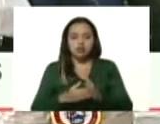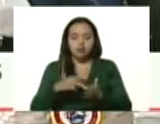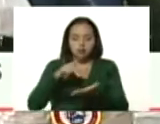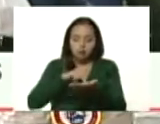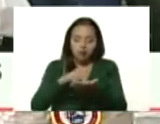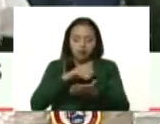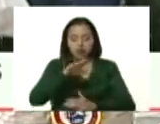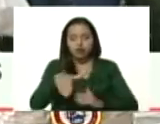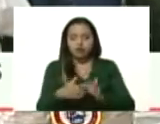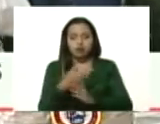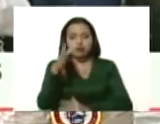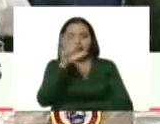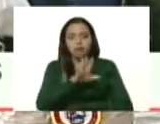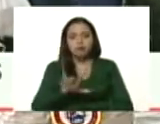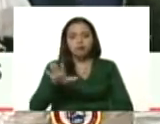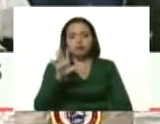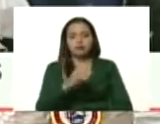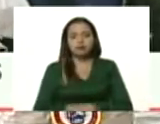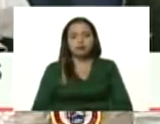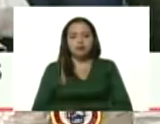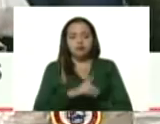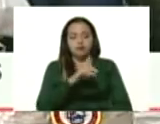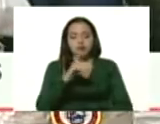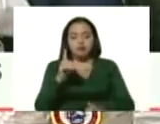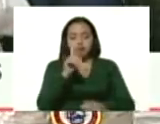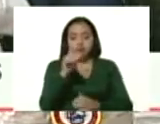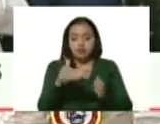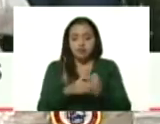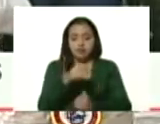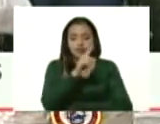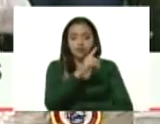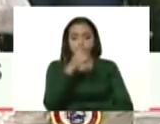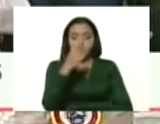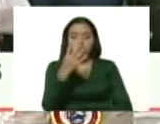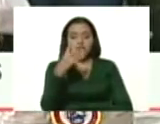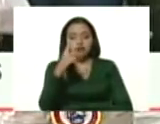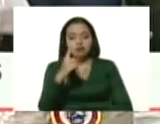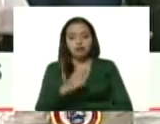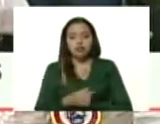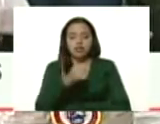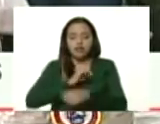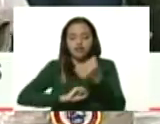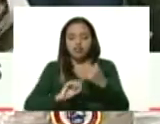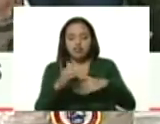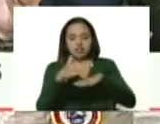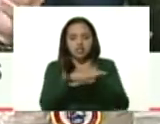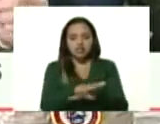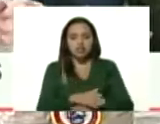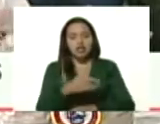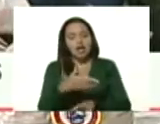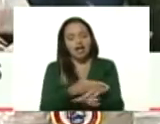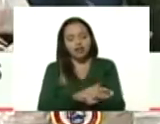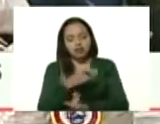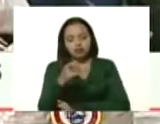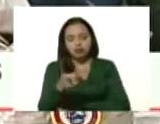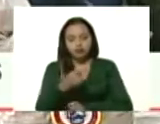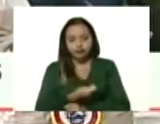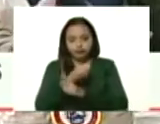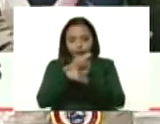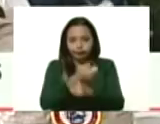país, 1.141 agrupamientos populares de defensa integral. Cabe decir que recientemente usted graduó